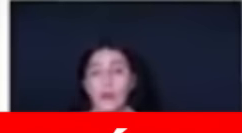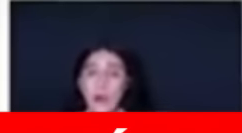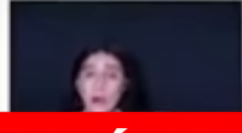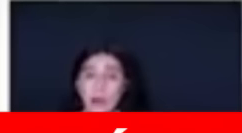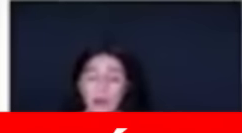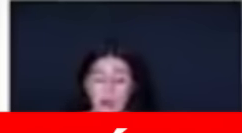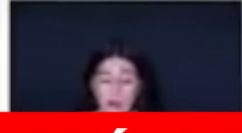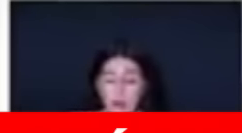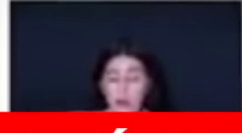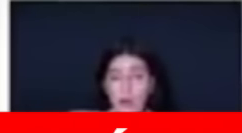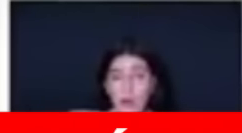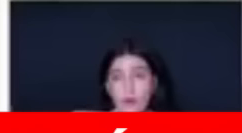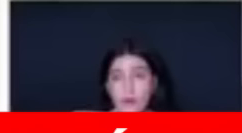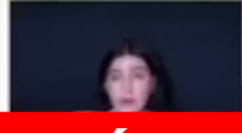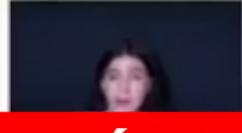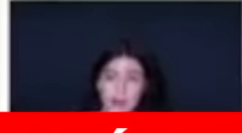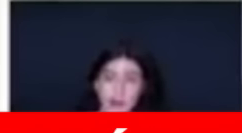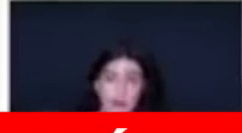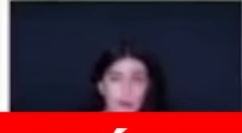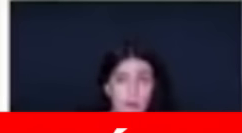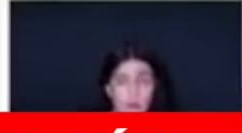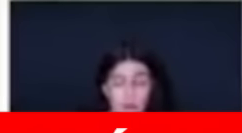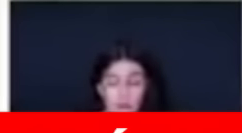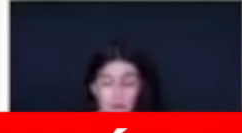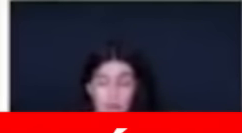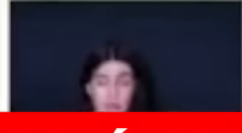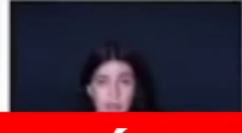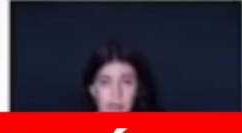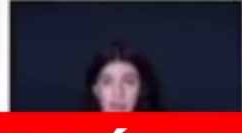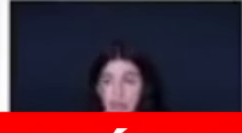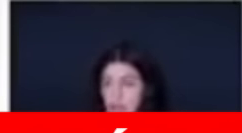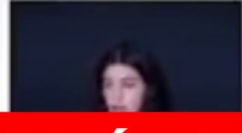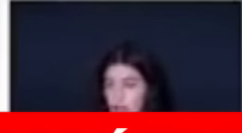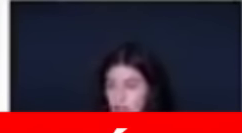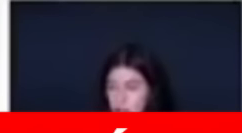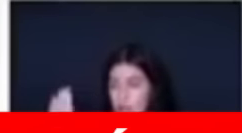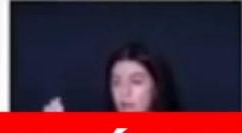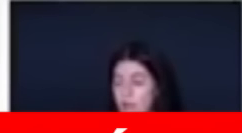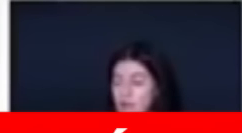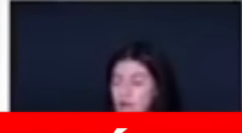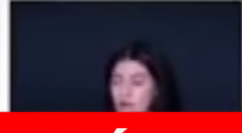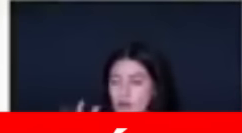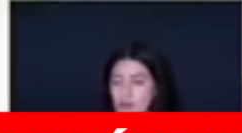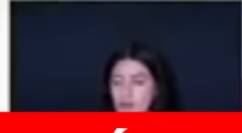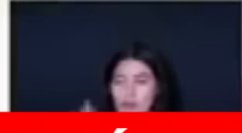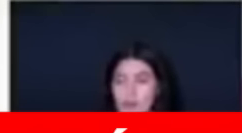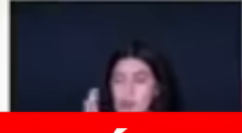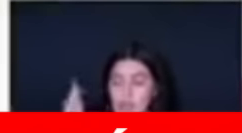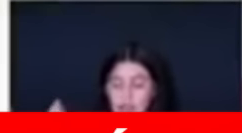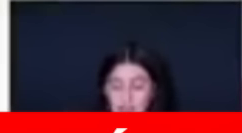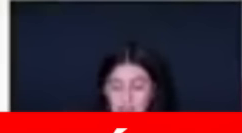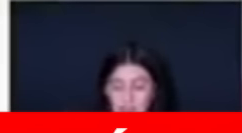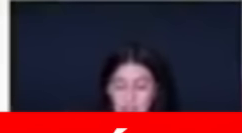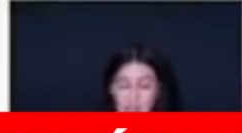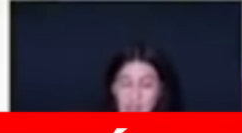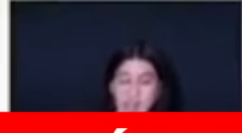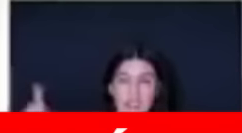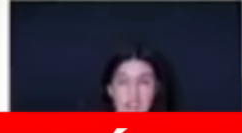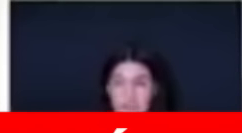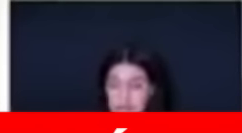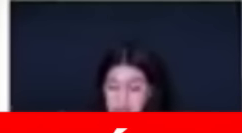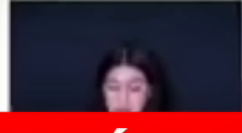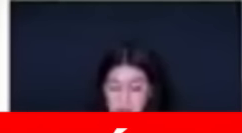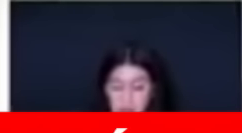un gobierno de oposición que ha combatido el crimen, que no ha faltado un solo